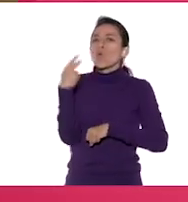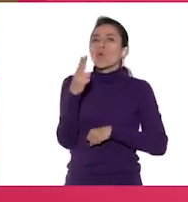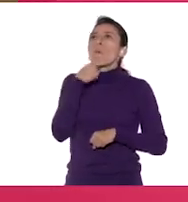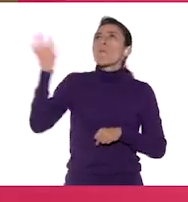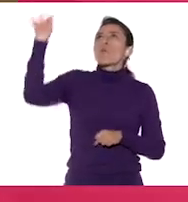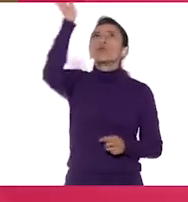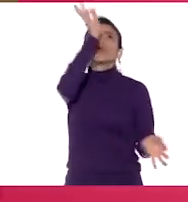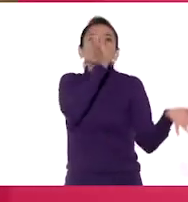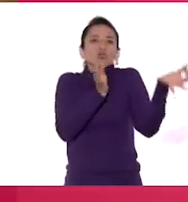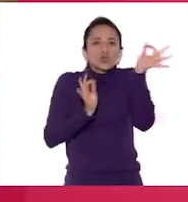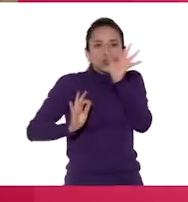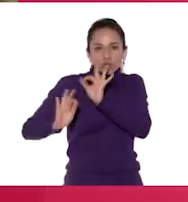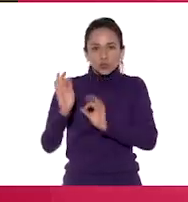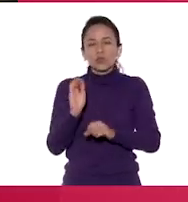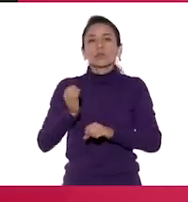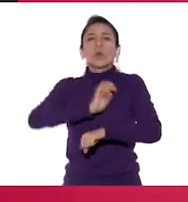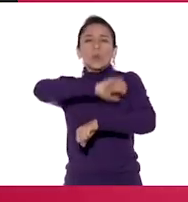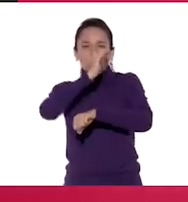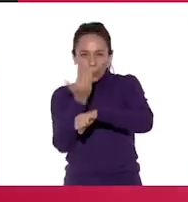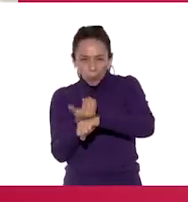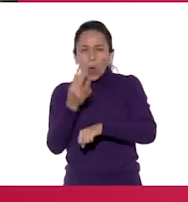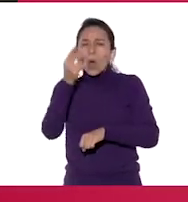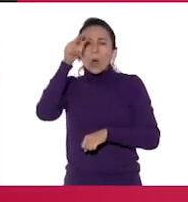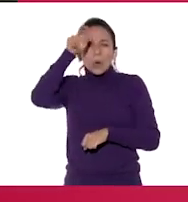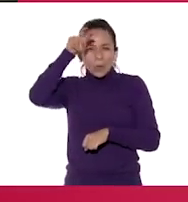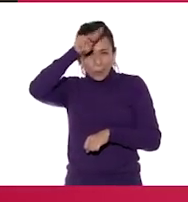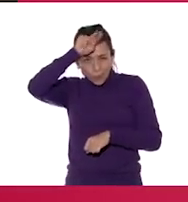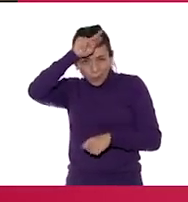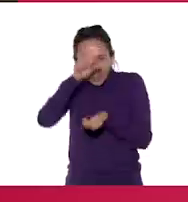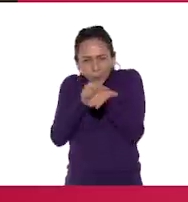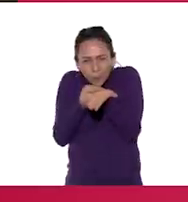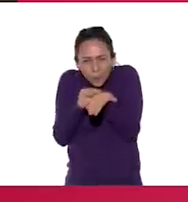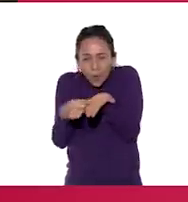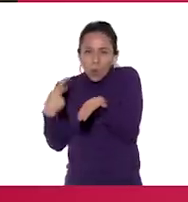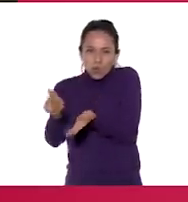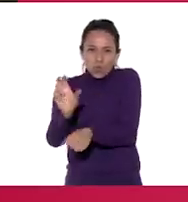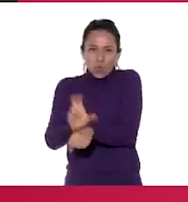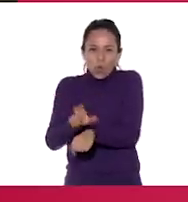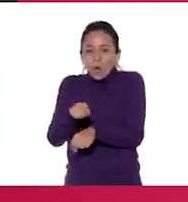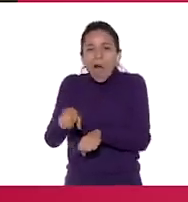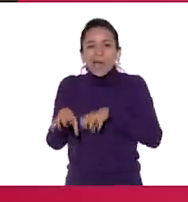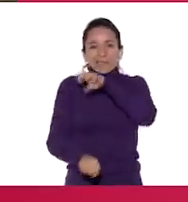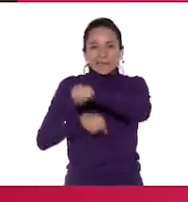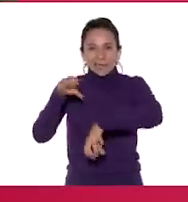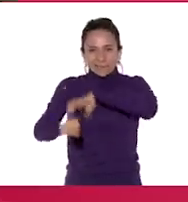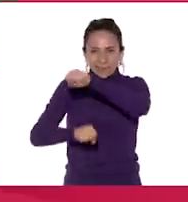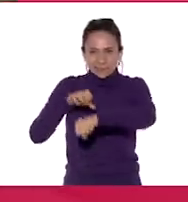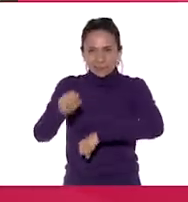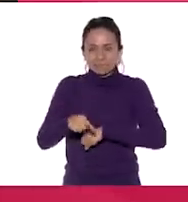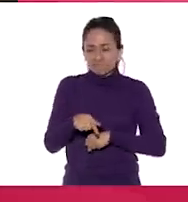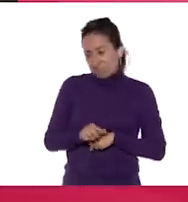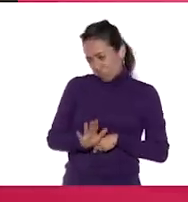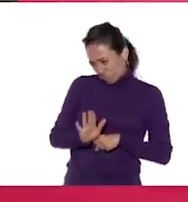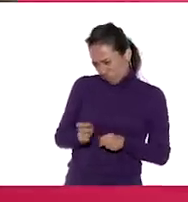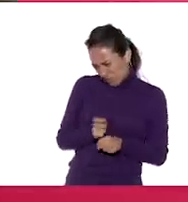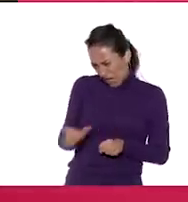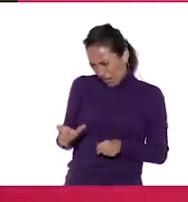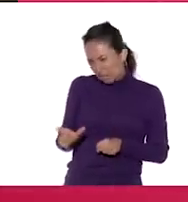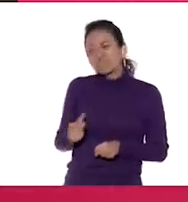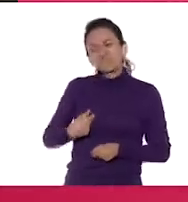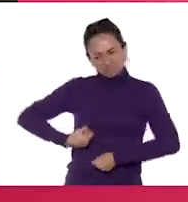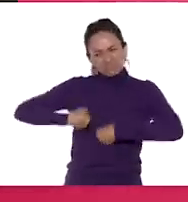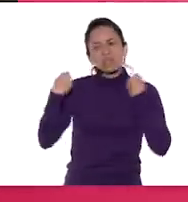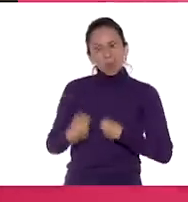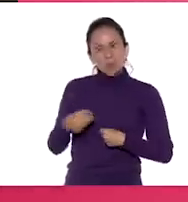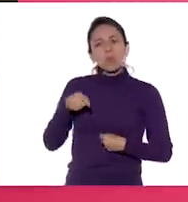escarabajo, larvas de hormiga, la hueva. Es una hembra esta y parece que está grávida, va a poner huevitos. Si te